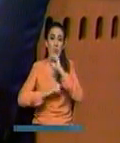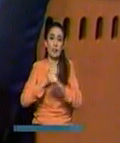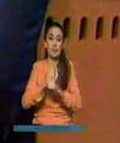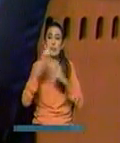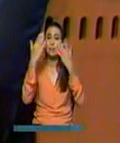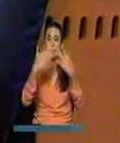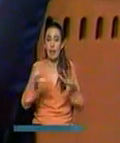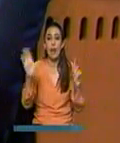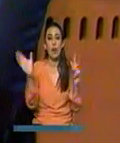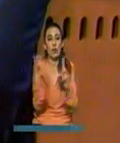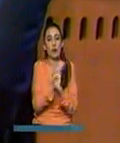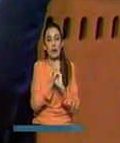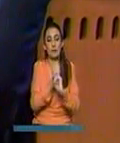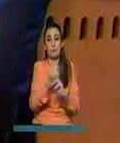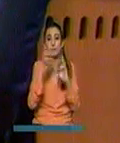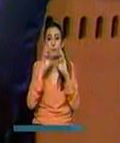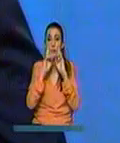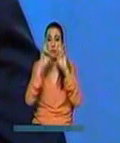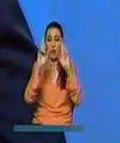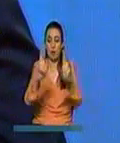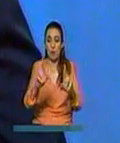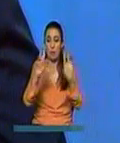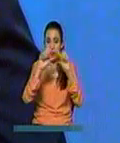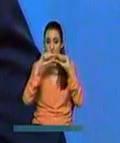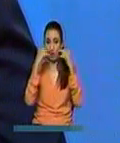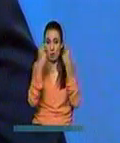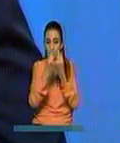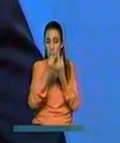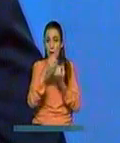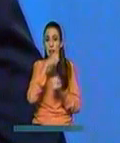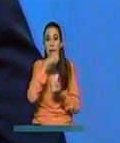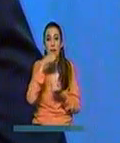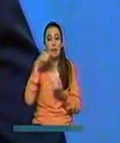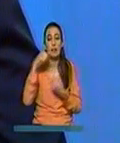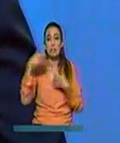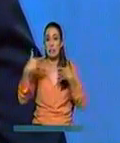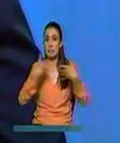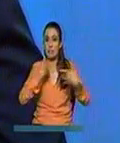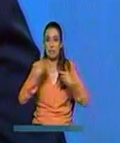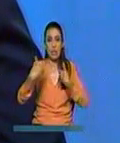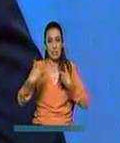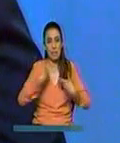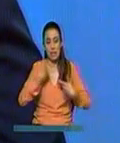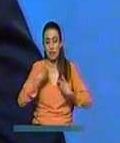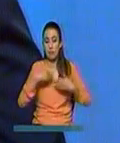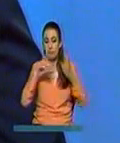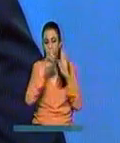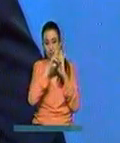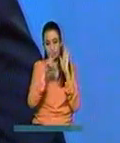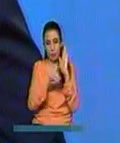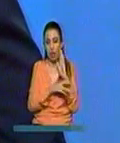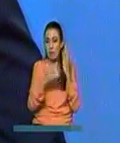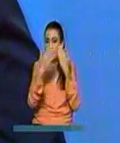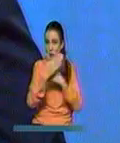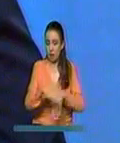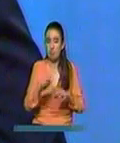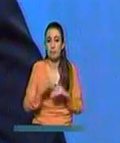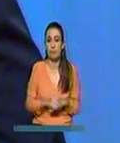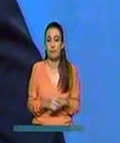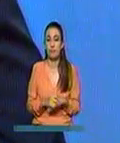que se reconozca al movimiento cervecero artesanal. Y se lo definió en el reglamento, que